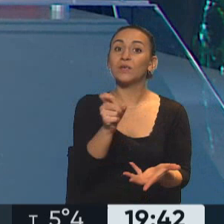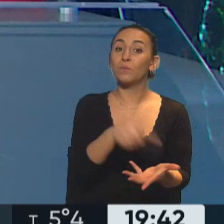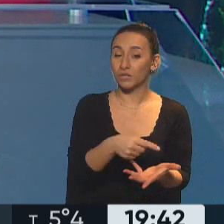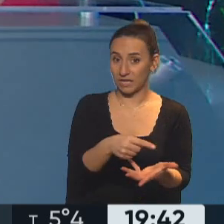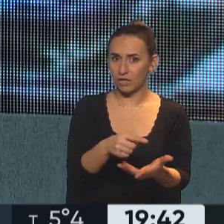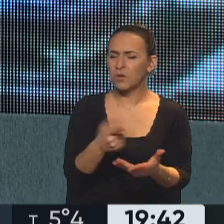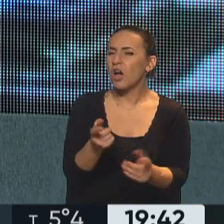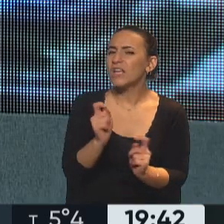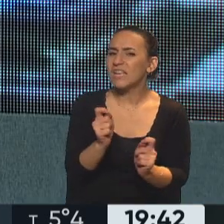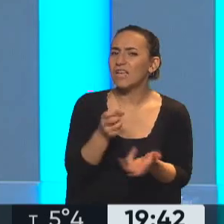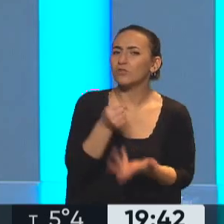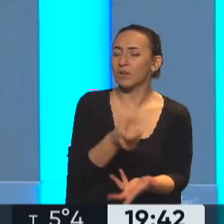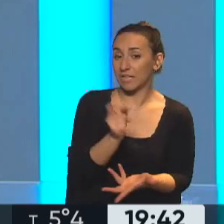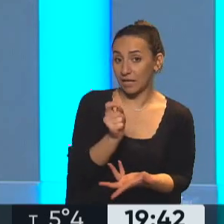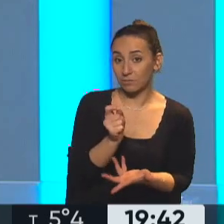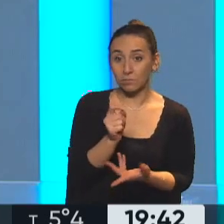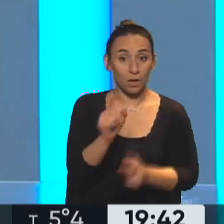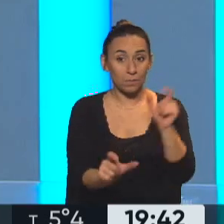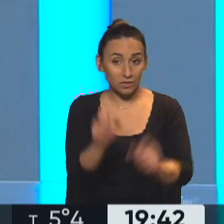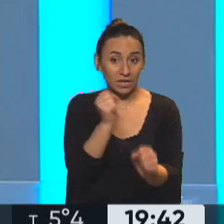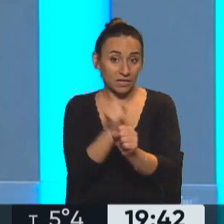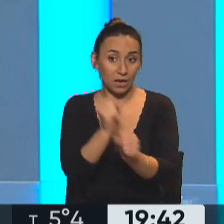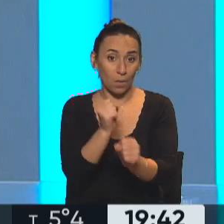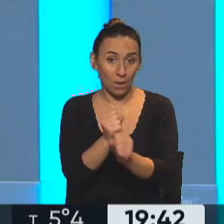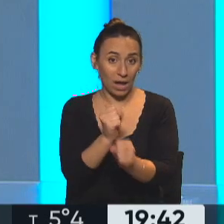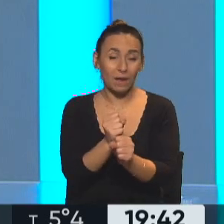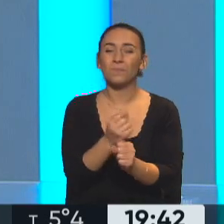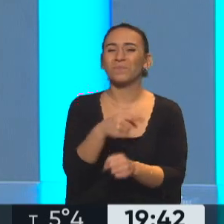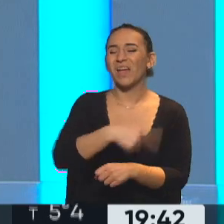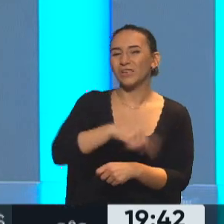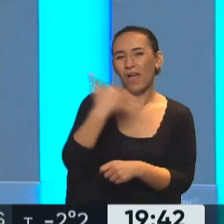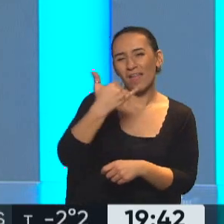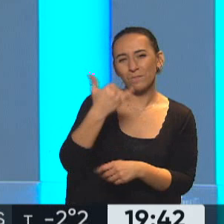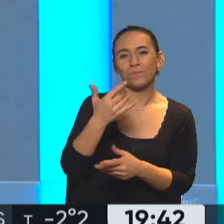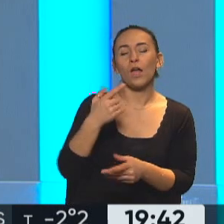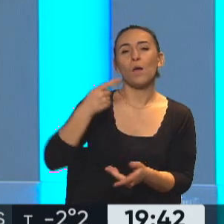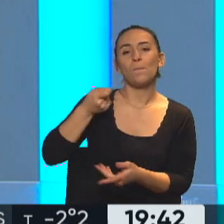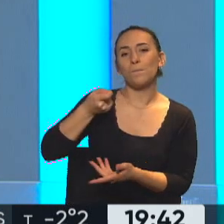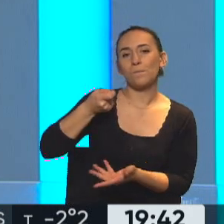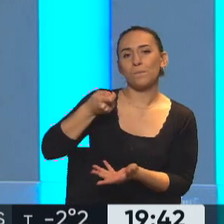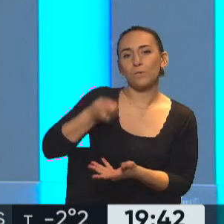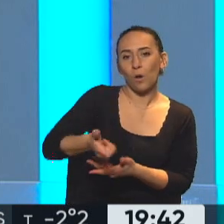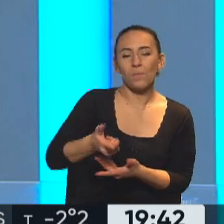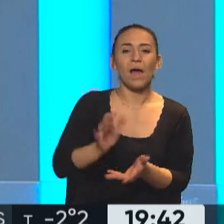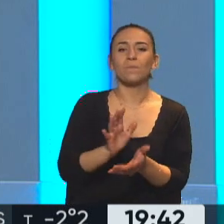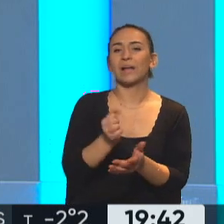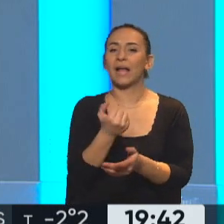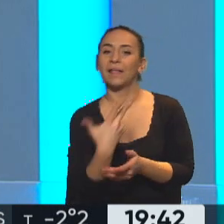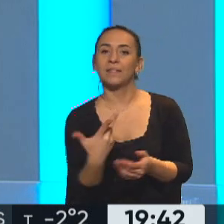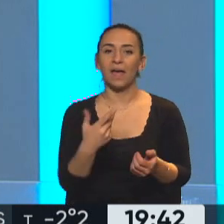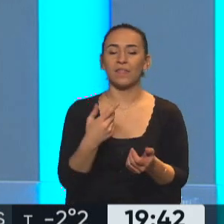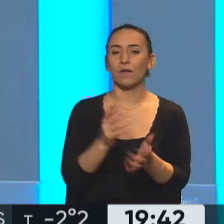¿Quiénes tenían la bonificación? Los trabajadores, sobre todo, es cuando sacan, es como una especie de paquete por varios pasajes. Bueno, tenían